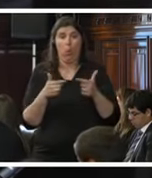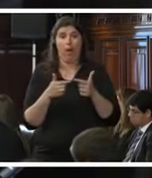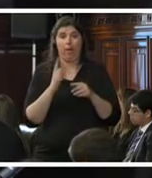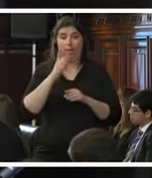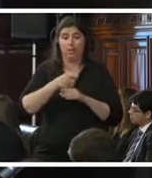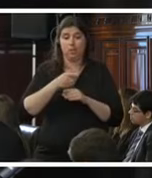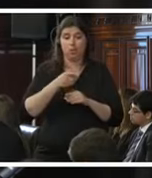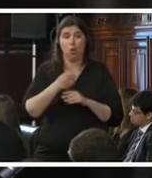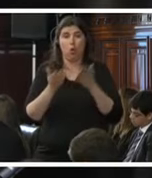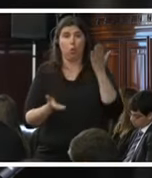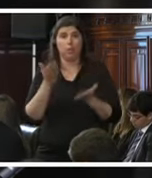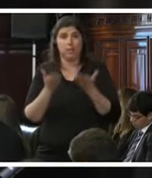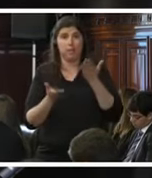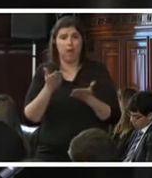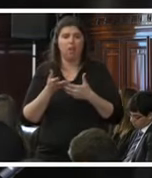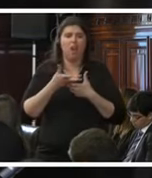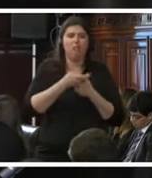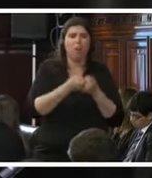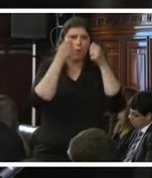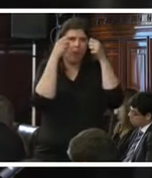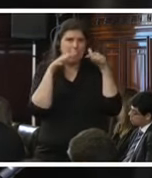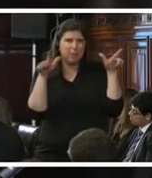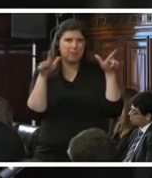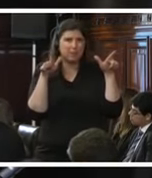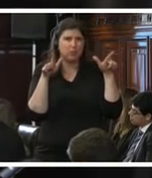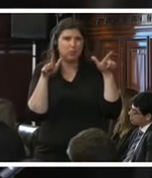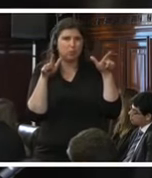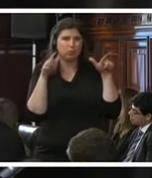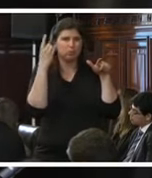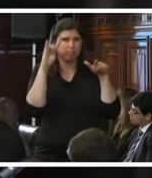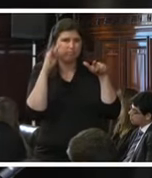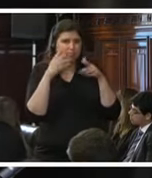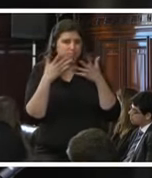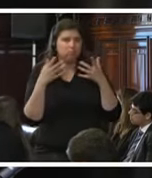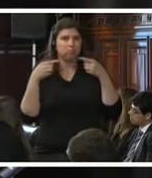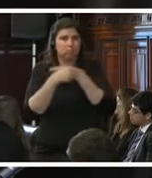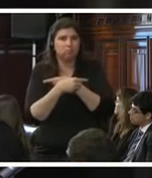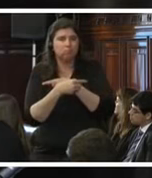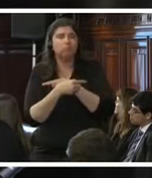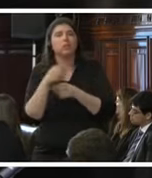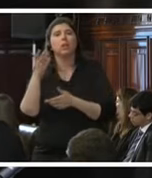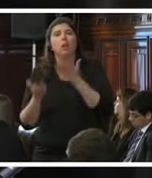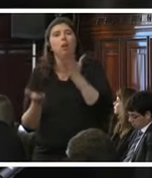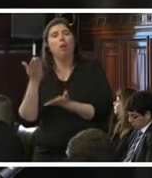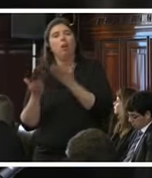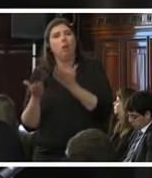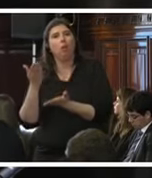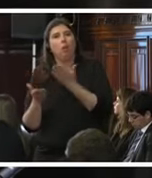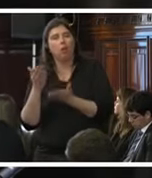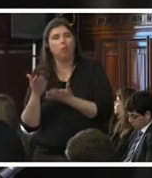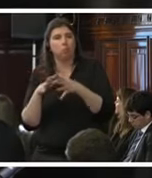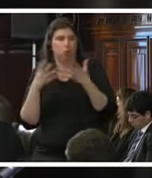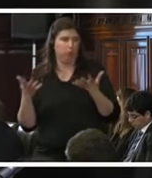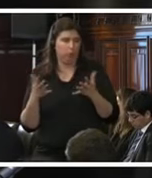decisiones judiciales en favor de campesinos en confrontación judicial con ganaderos, lo que